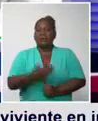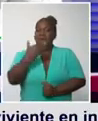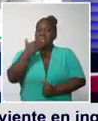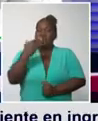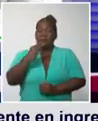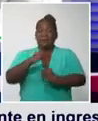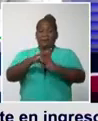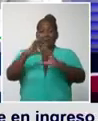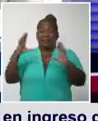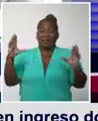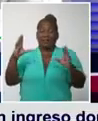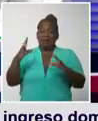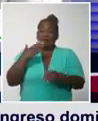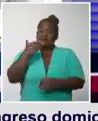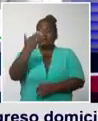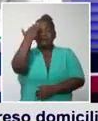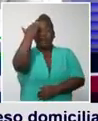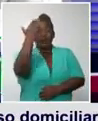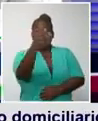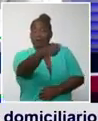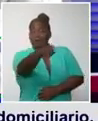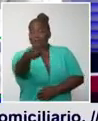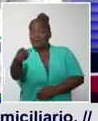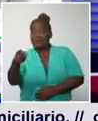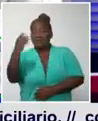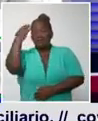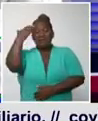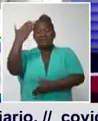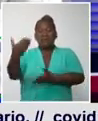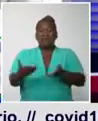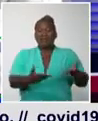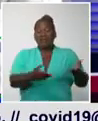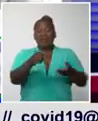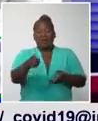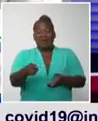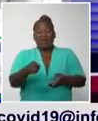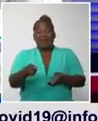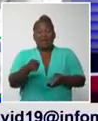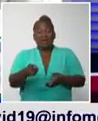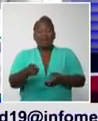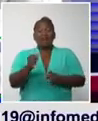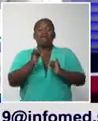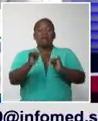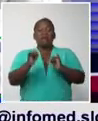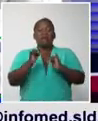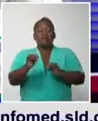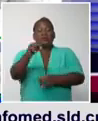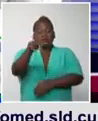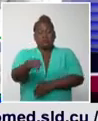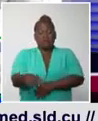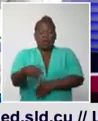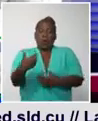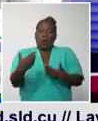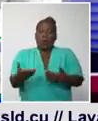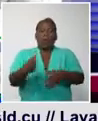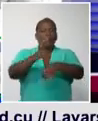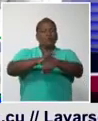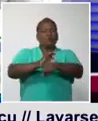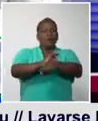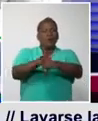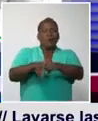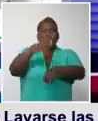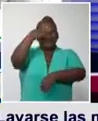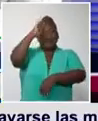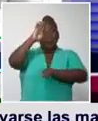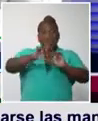Qué gusto saludarle. Bienvenido a este espacio que lleva a usted la información más actualizada sobre el comportamiento de la COVID-19 en Cuba y el